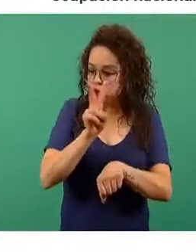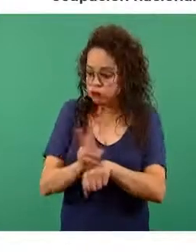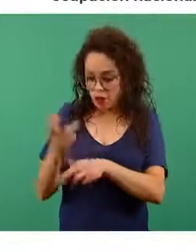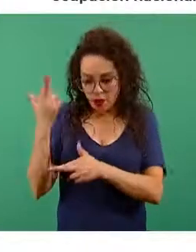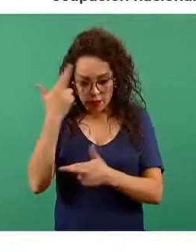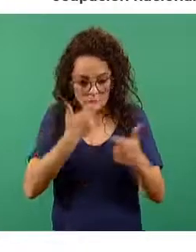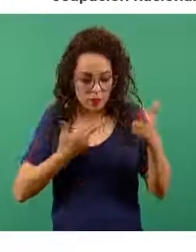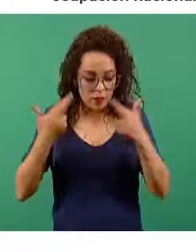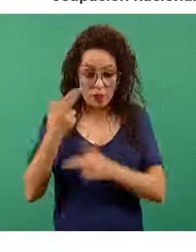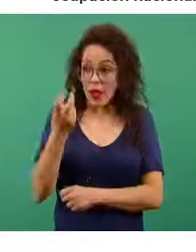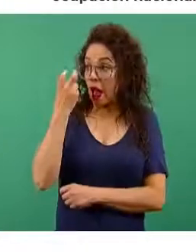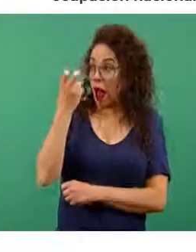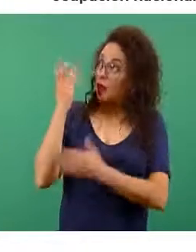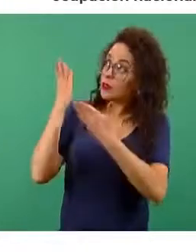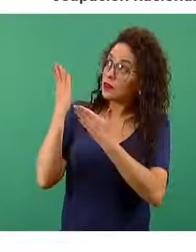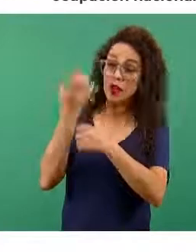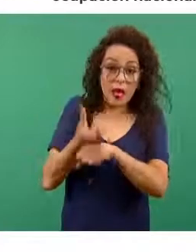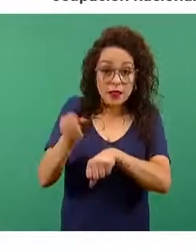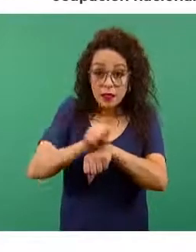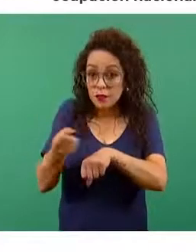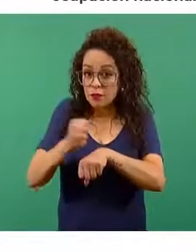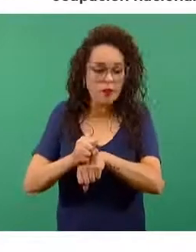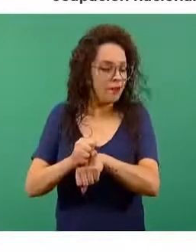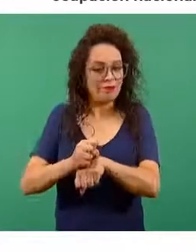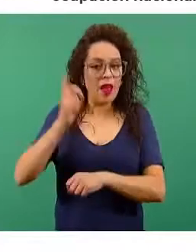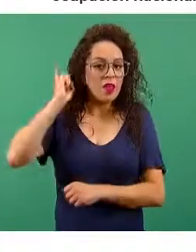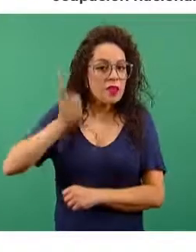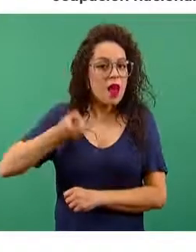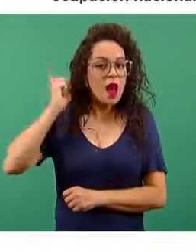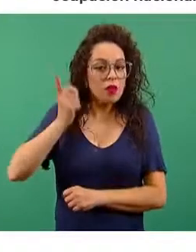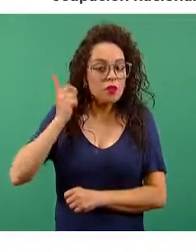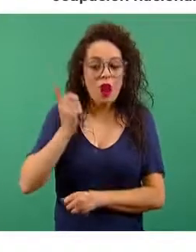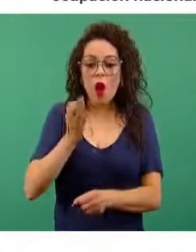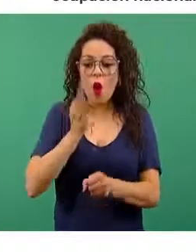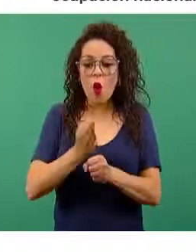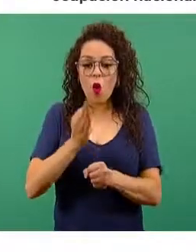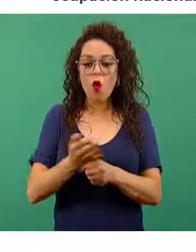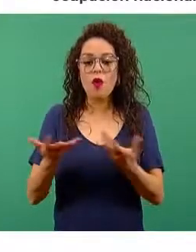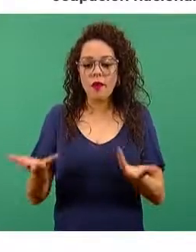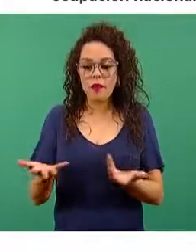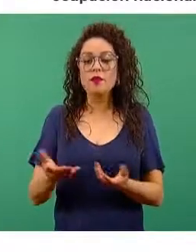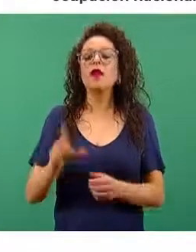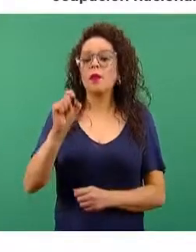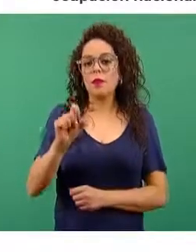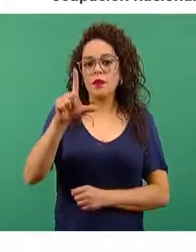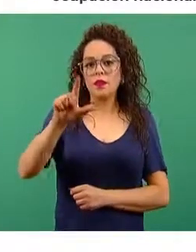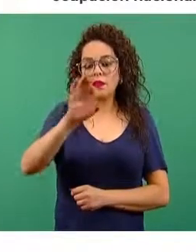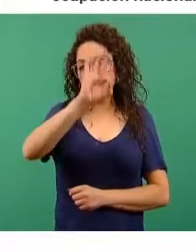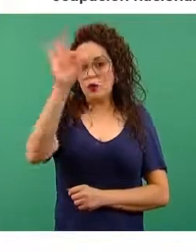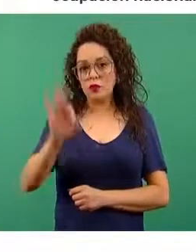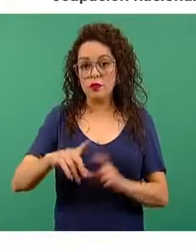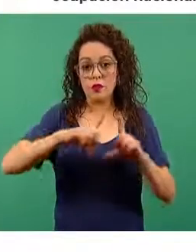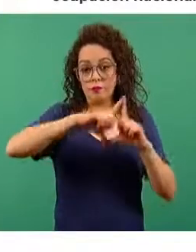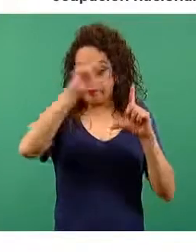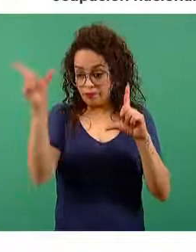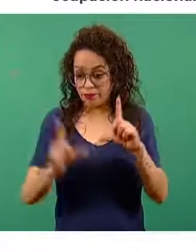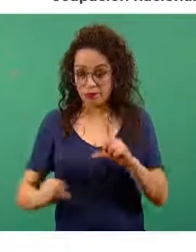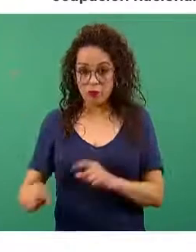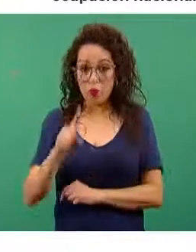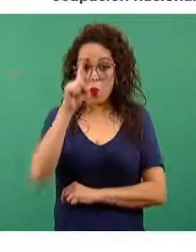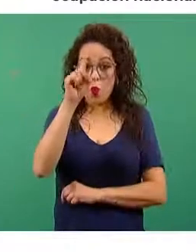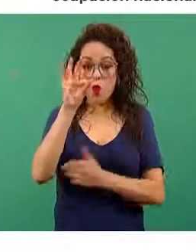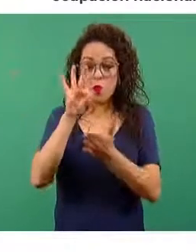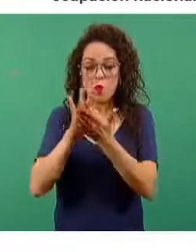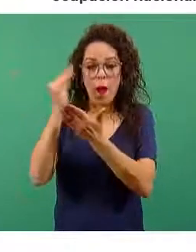esto no es semanal. Y actualmente tenemos una ocupación nacional del 27%, un punto porcentual